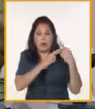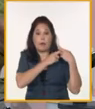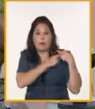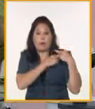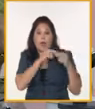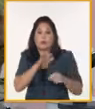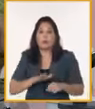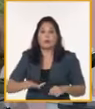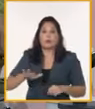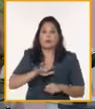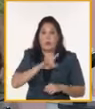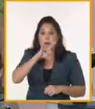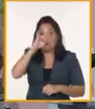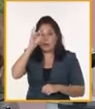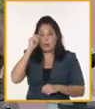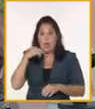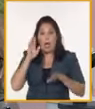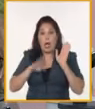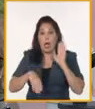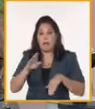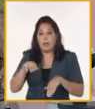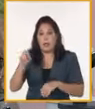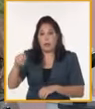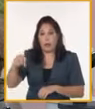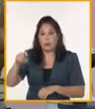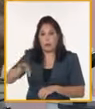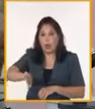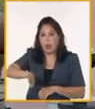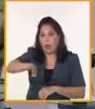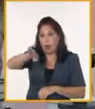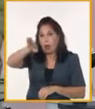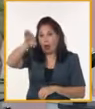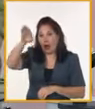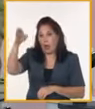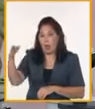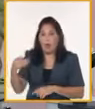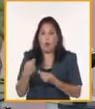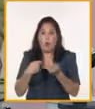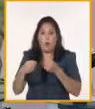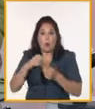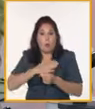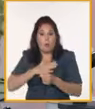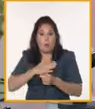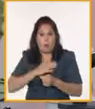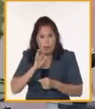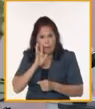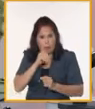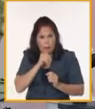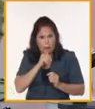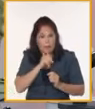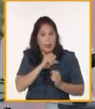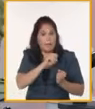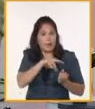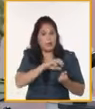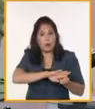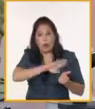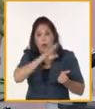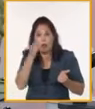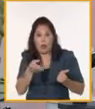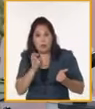efectivamente hay veces que uno pasa por lugares donde hay negocios muy relucientes y la basura en la esquina es